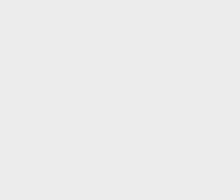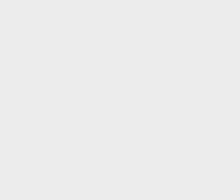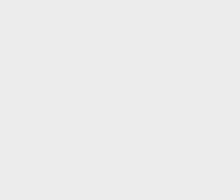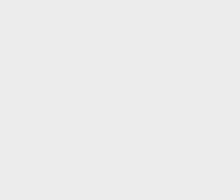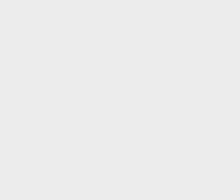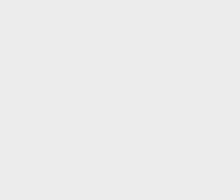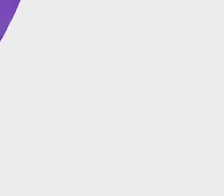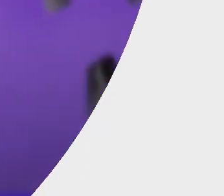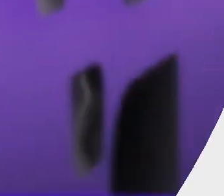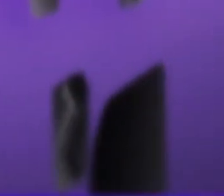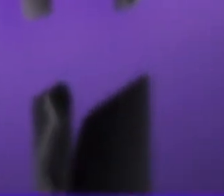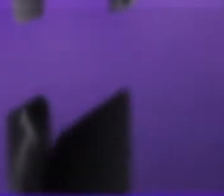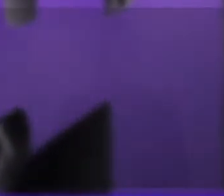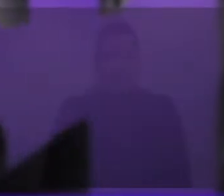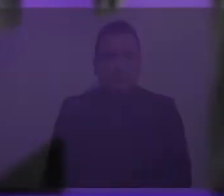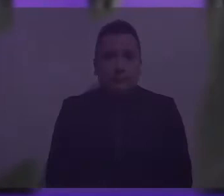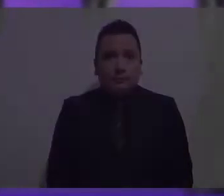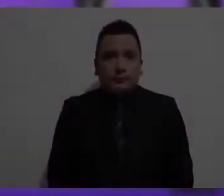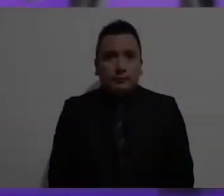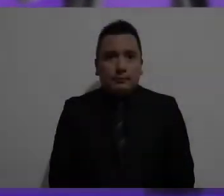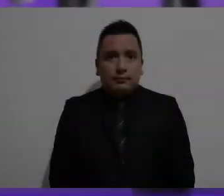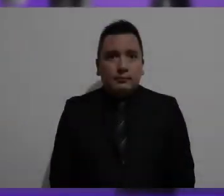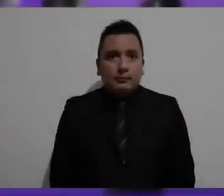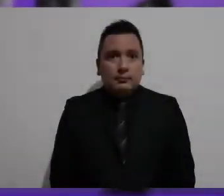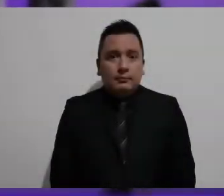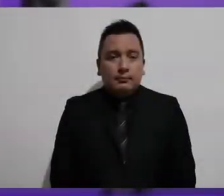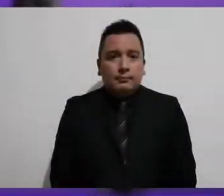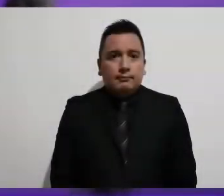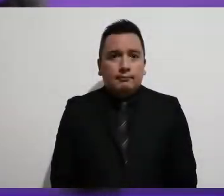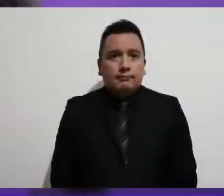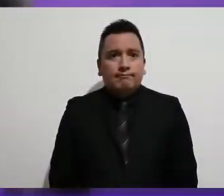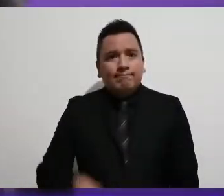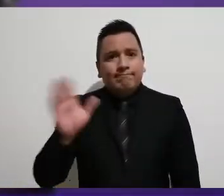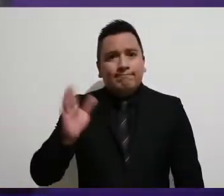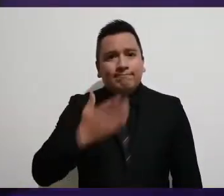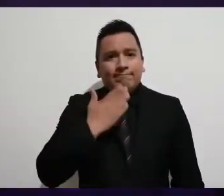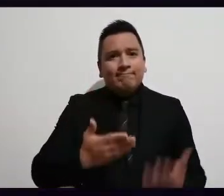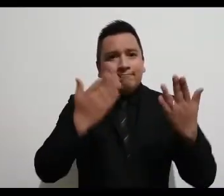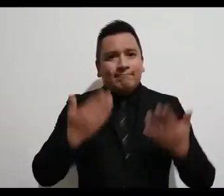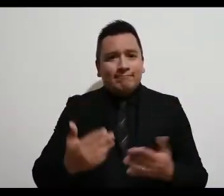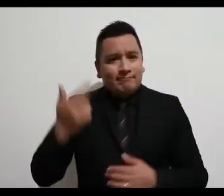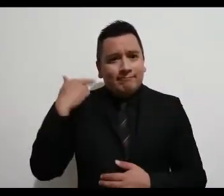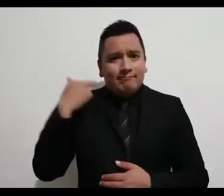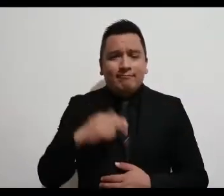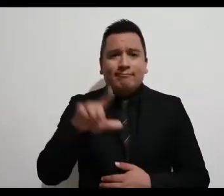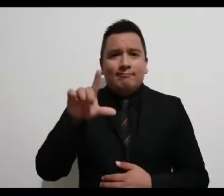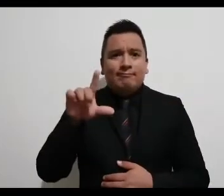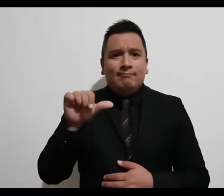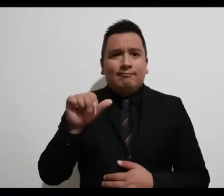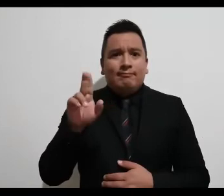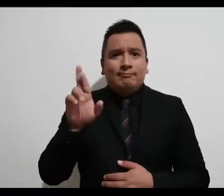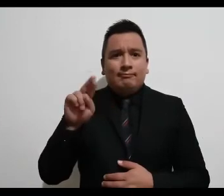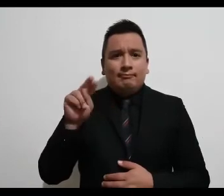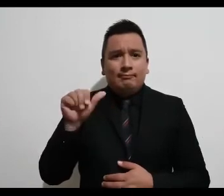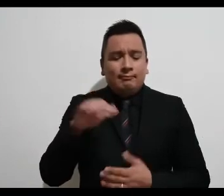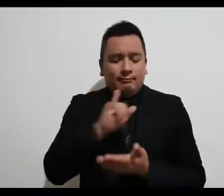Los temas democrático-electorales al alcance de la ciudadanía. Hola, ¿qué tal? Bienvenidos a su programa de La Urna, esta